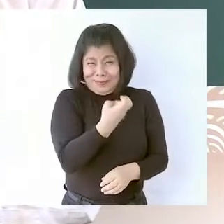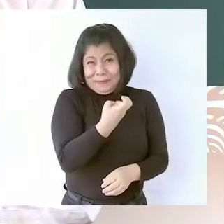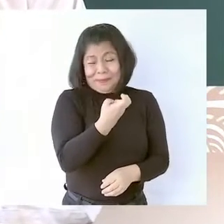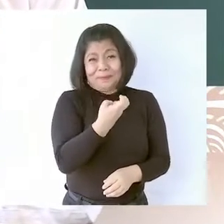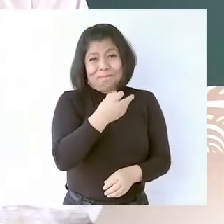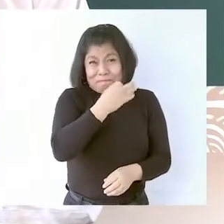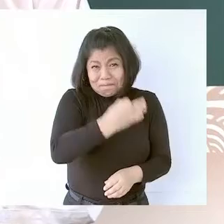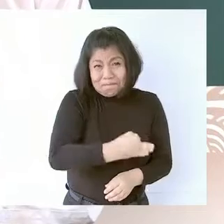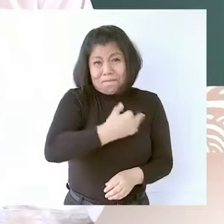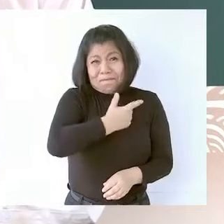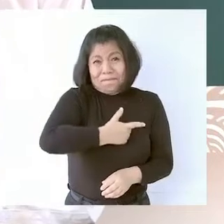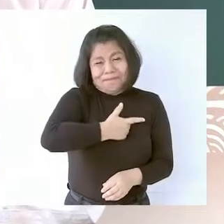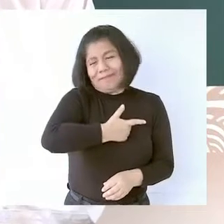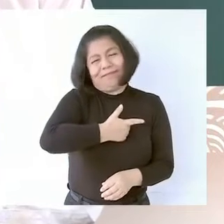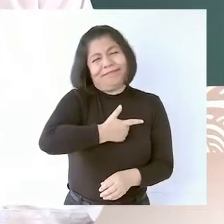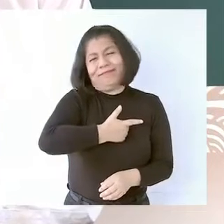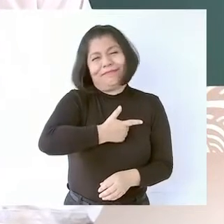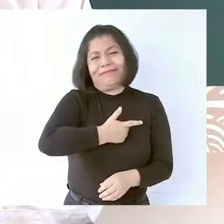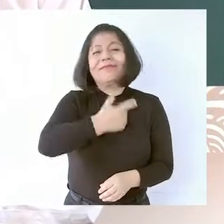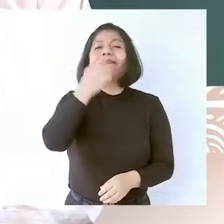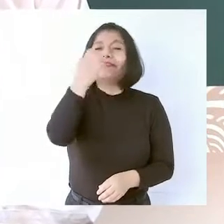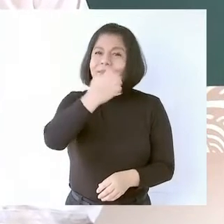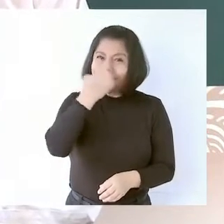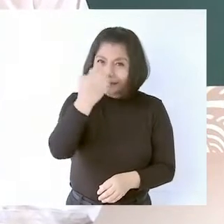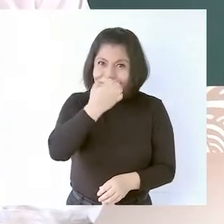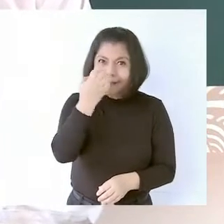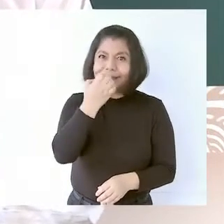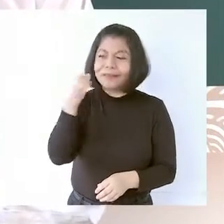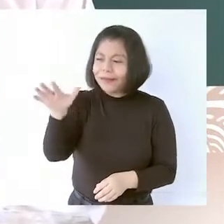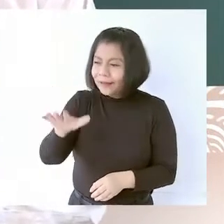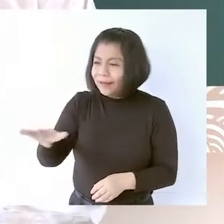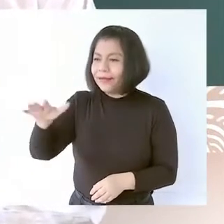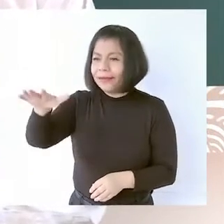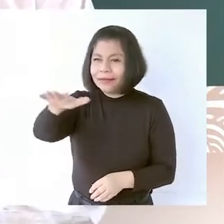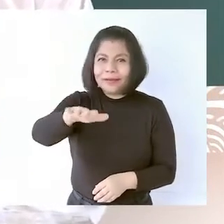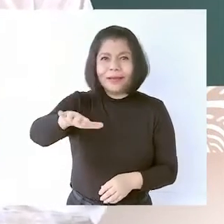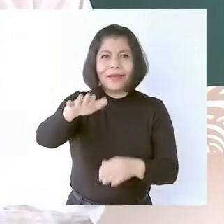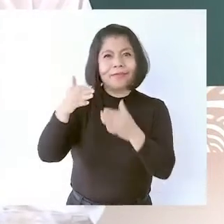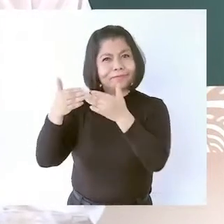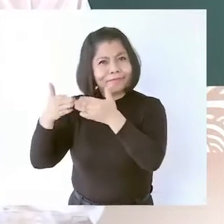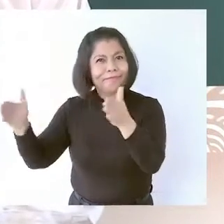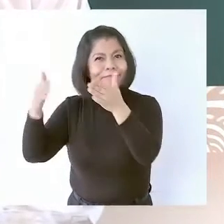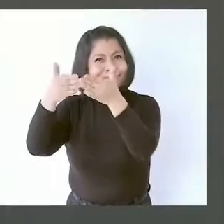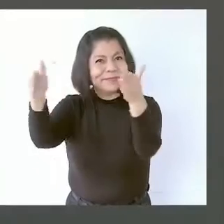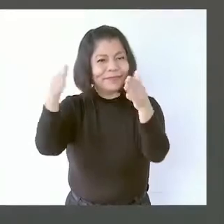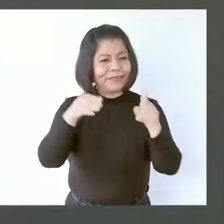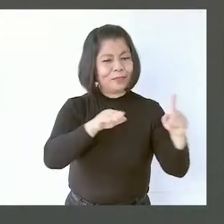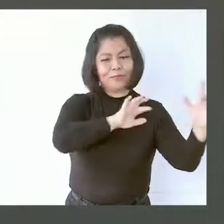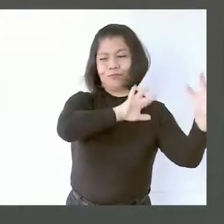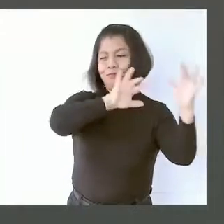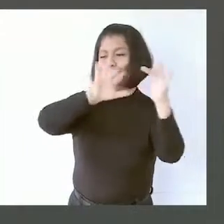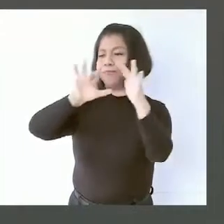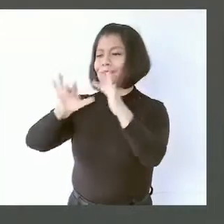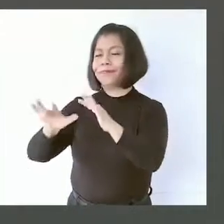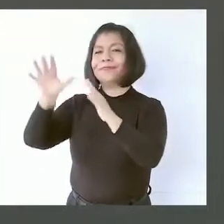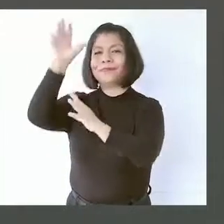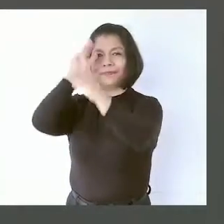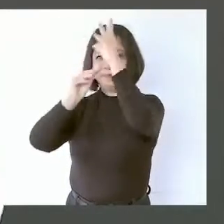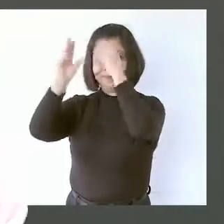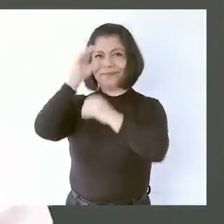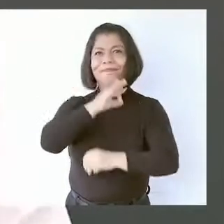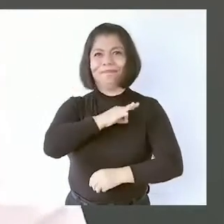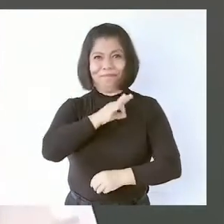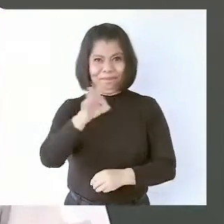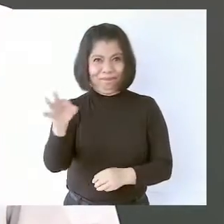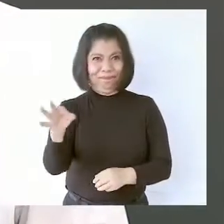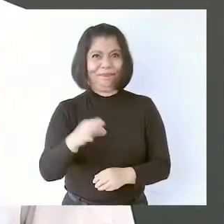y tenemos que ir hacia la normalidad también en lo educativo. Ahora entro